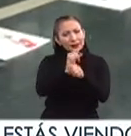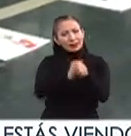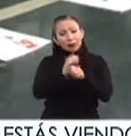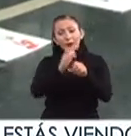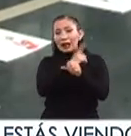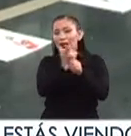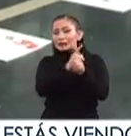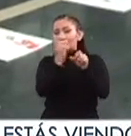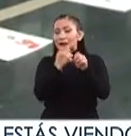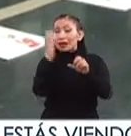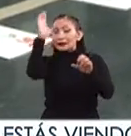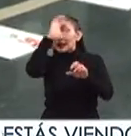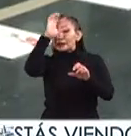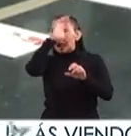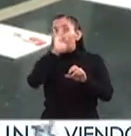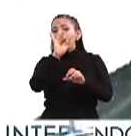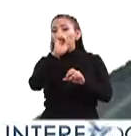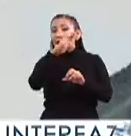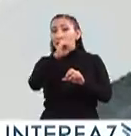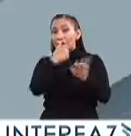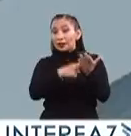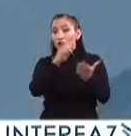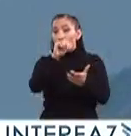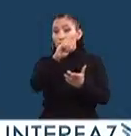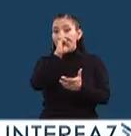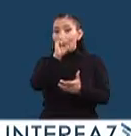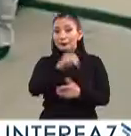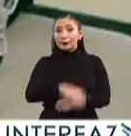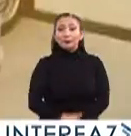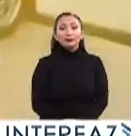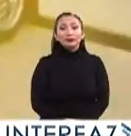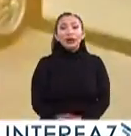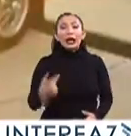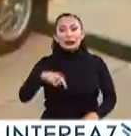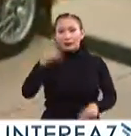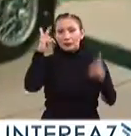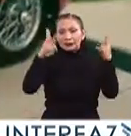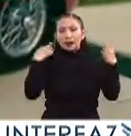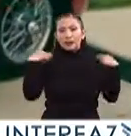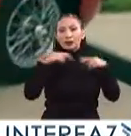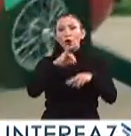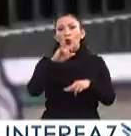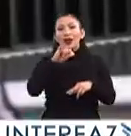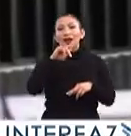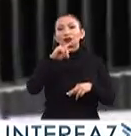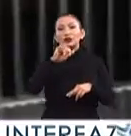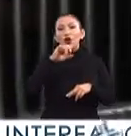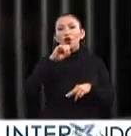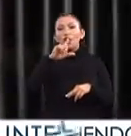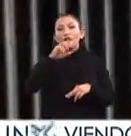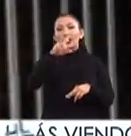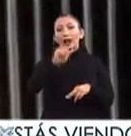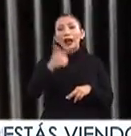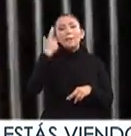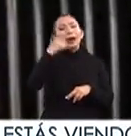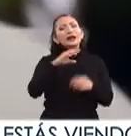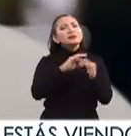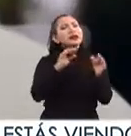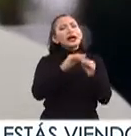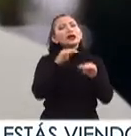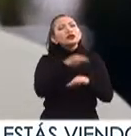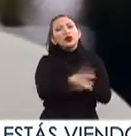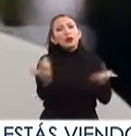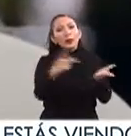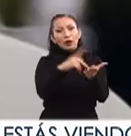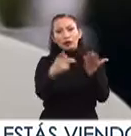la licenciatura en Ciencia Forense de la UNAM. Nos visita el maestro Juan Antonio Olvera Larios para platicarnos